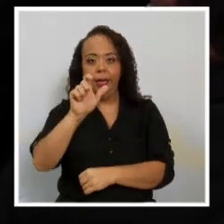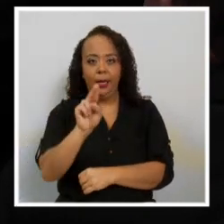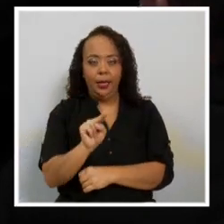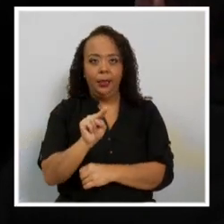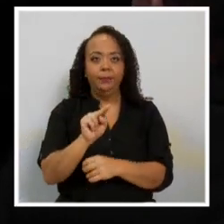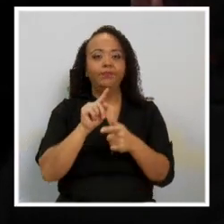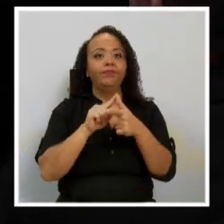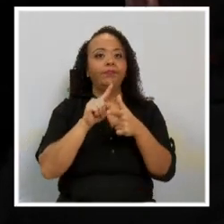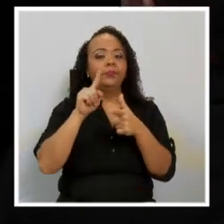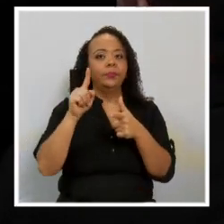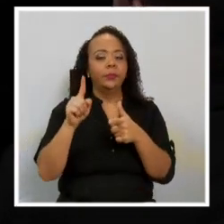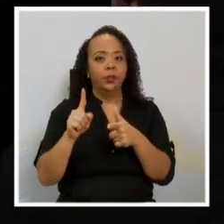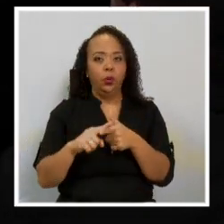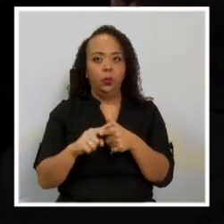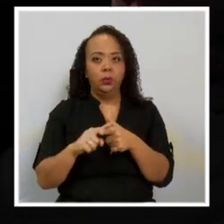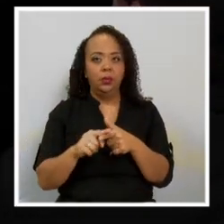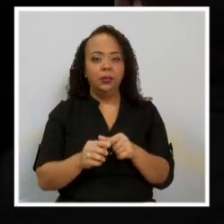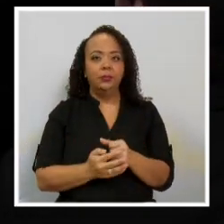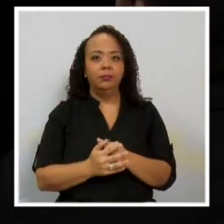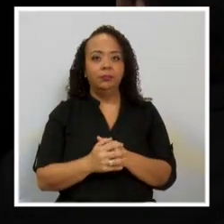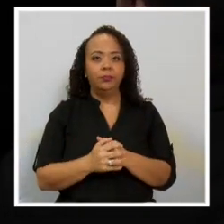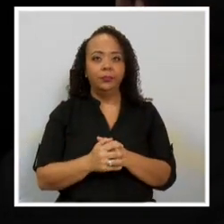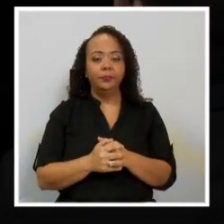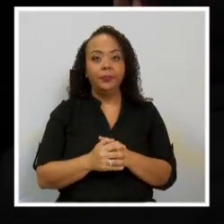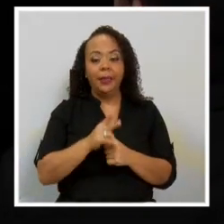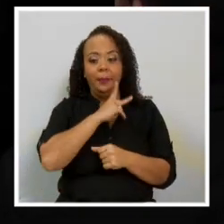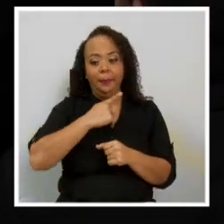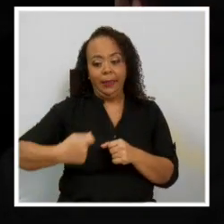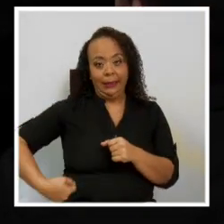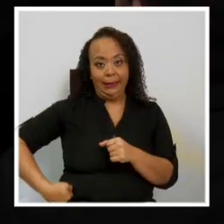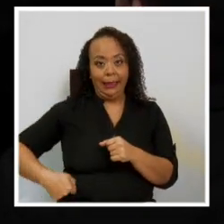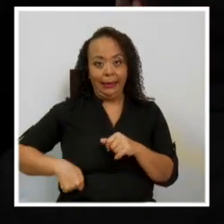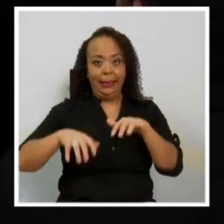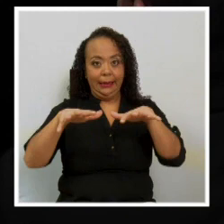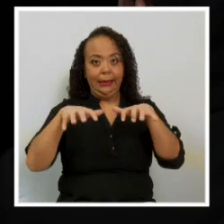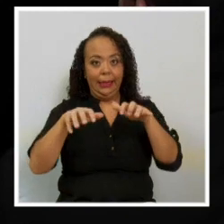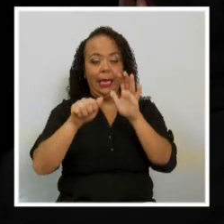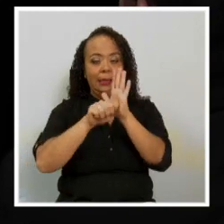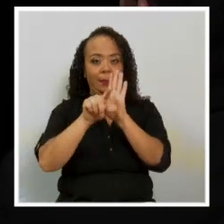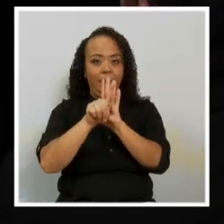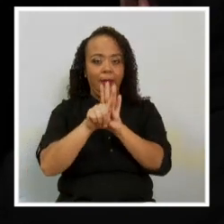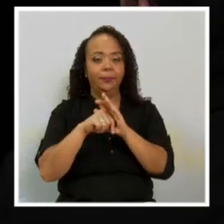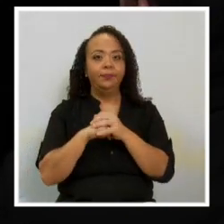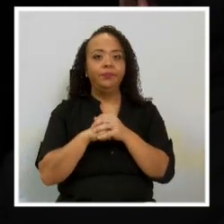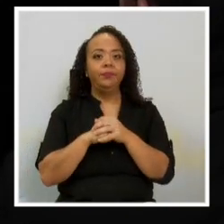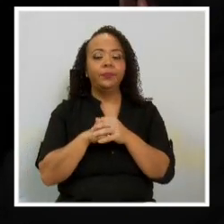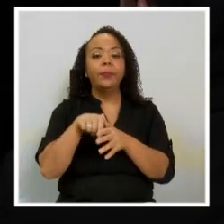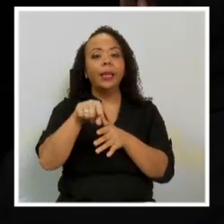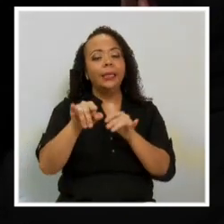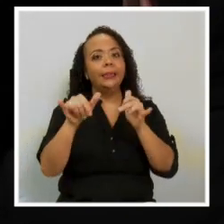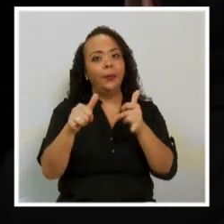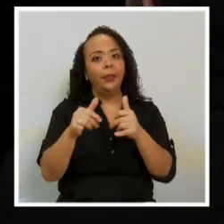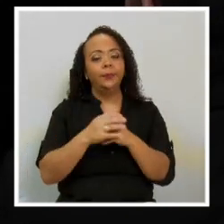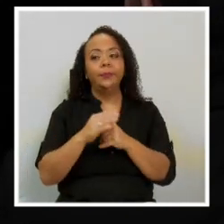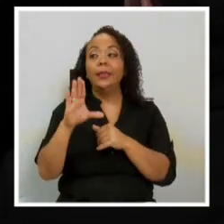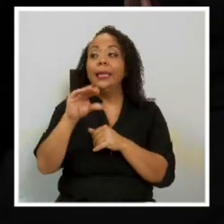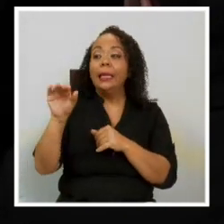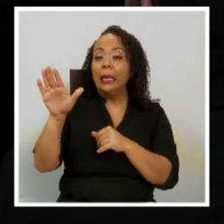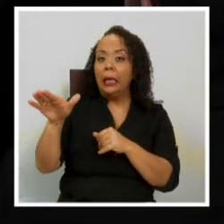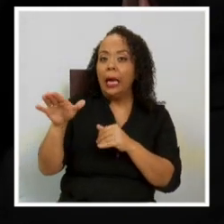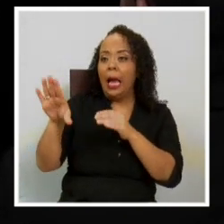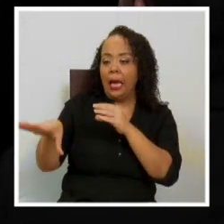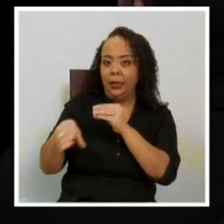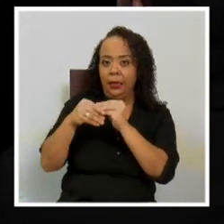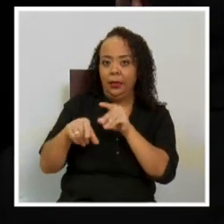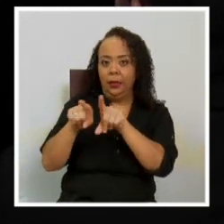así que quien ahora es el presidente del Congreso. Así que eso está en juego, digamos. Y nada más, en la doña Laura, conformación.